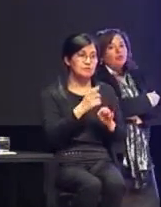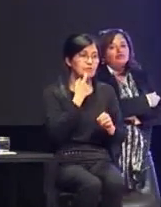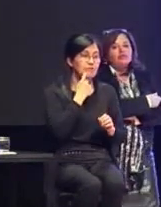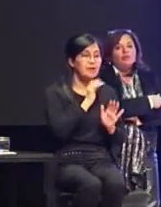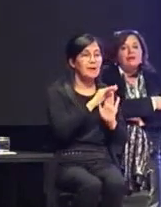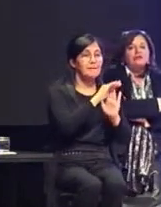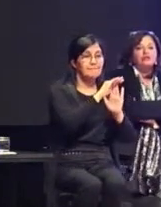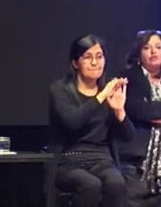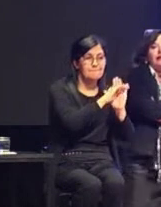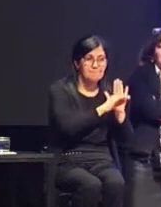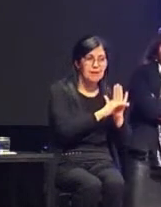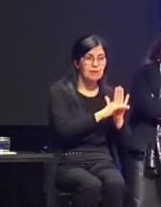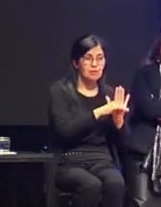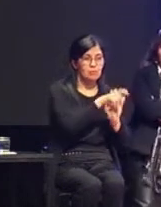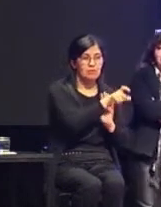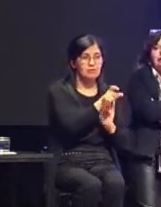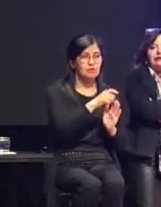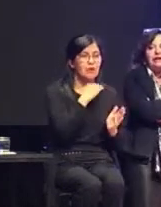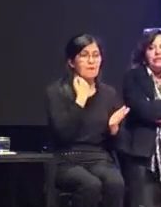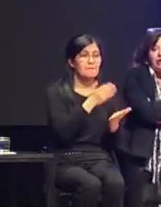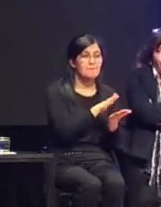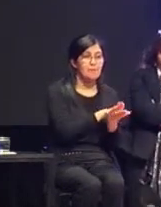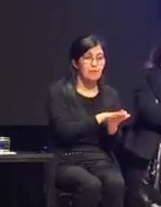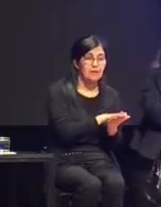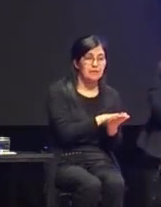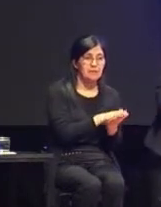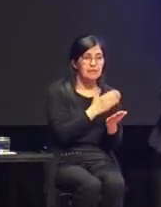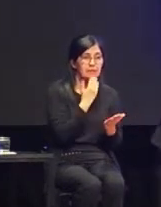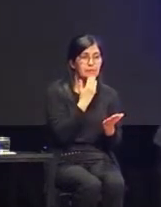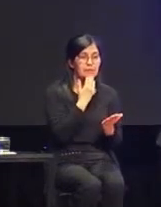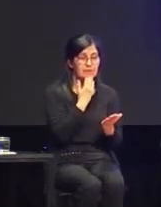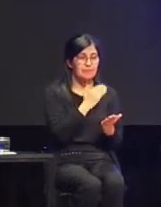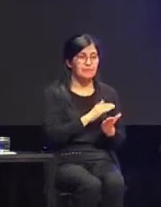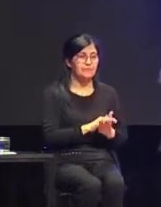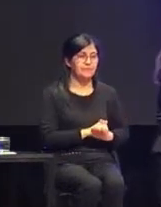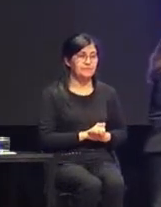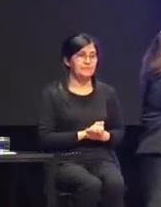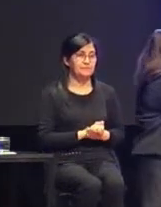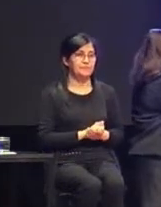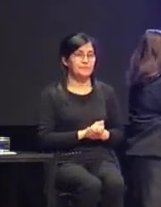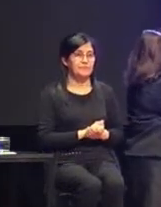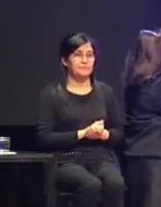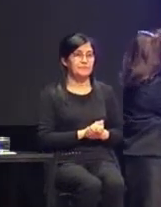mortalidad postoperatoria de los pacientes médico-quirúrgicos.